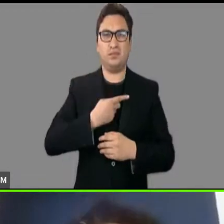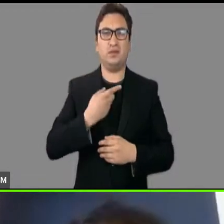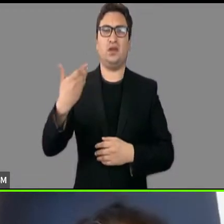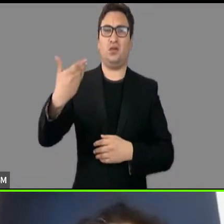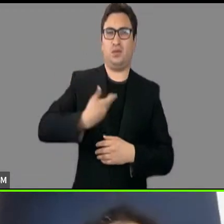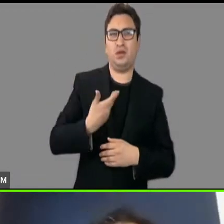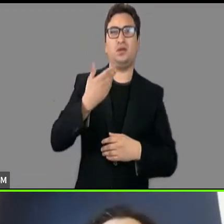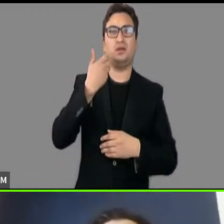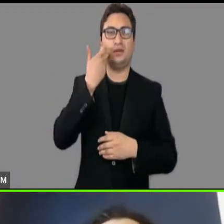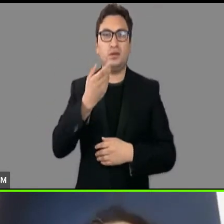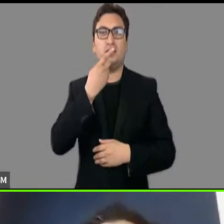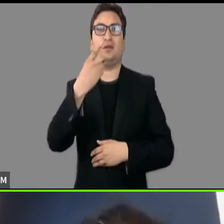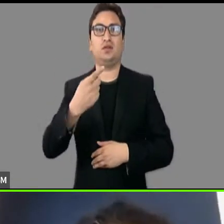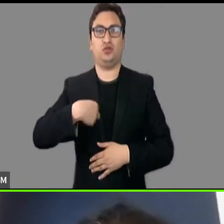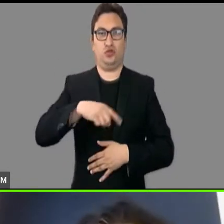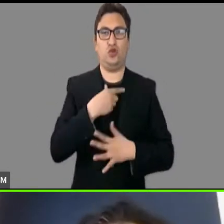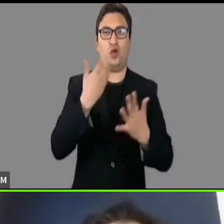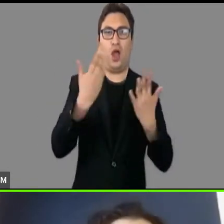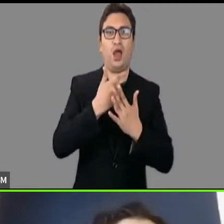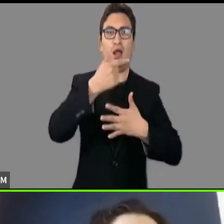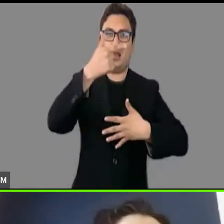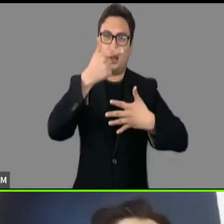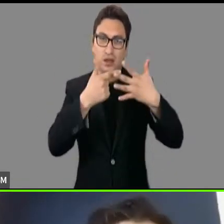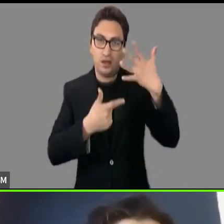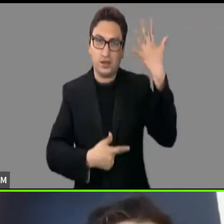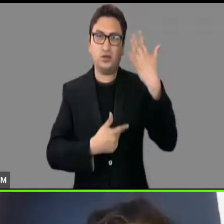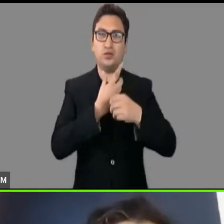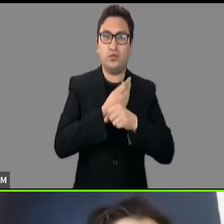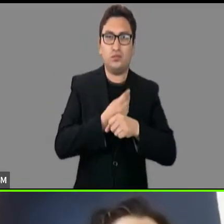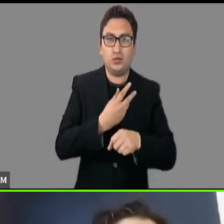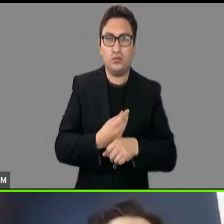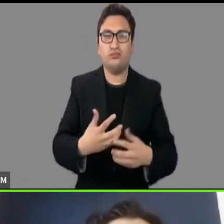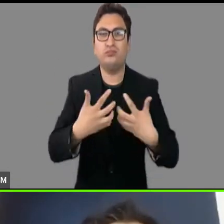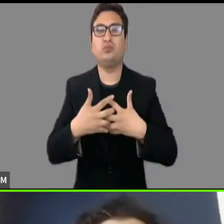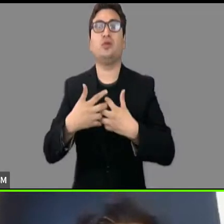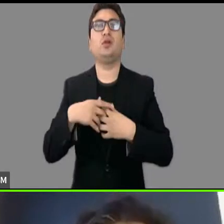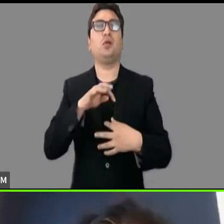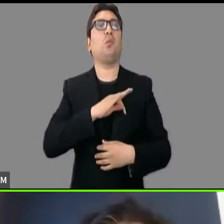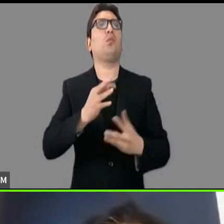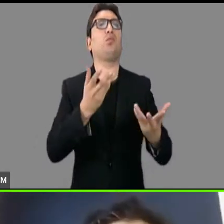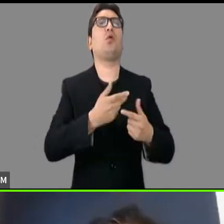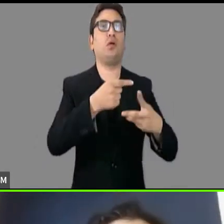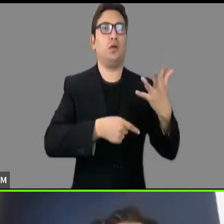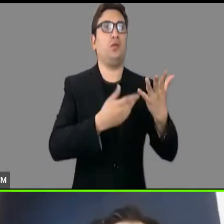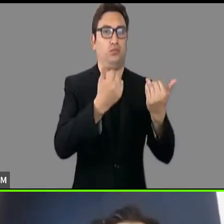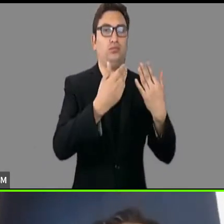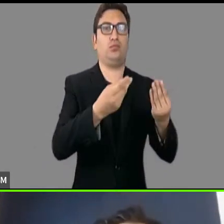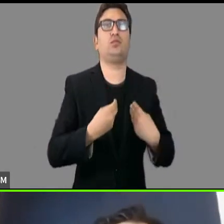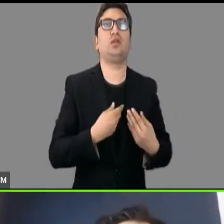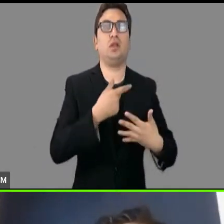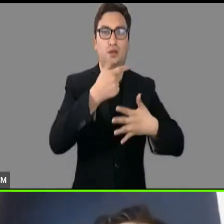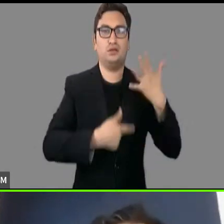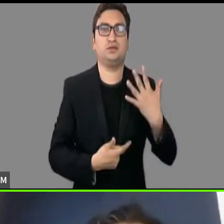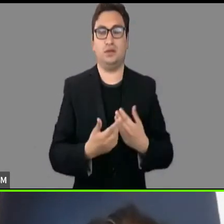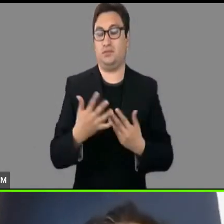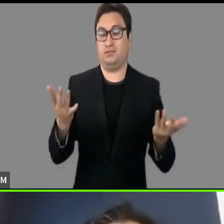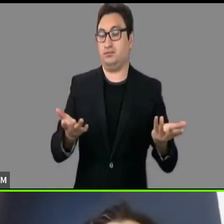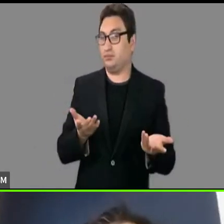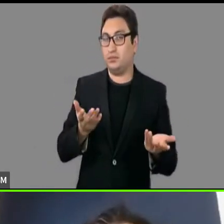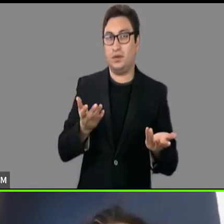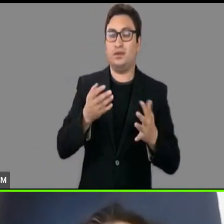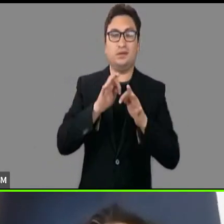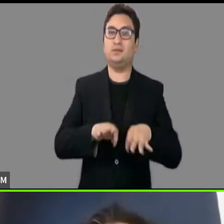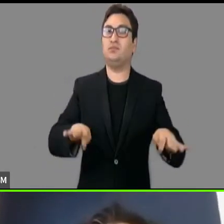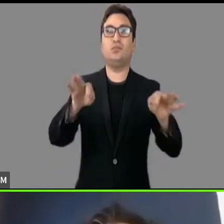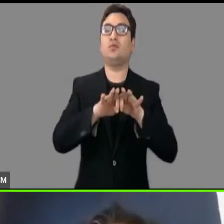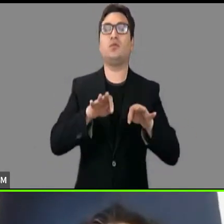menú, ¿no?, de ajustes de procedimiento y nos dicen, bueno, ¿qué puedo hacer? ¿No? Por favor, dame una lista de ajustes. Lo que es importante rescatar